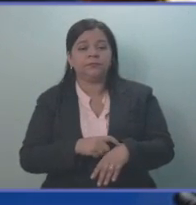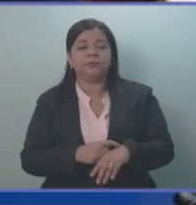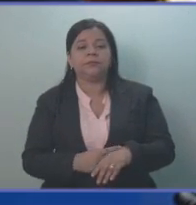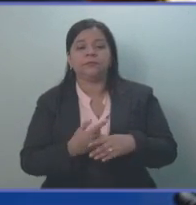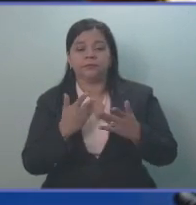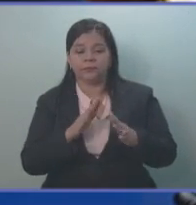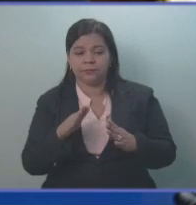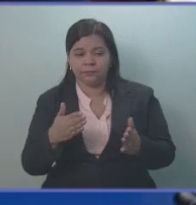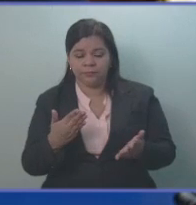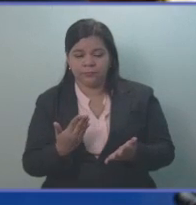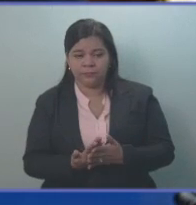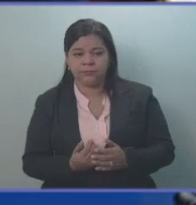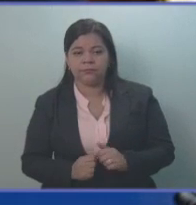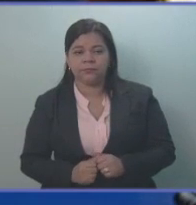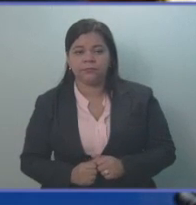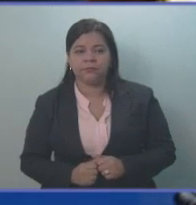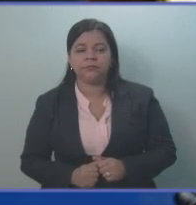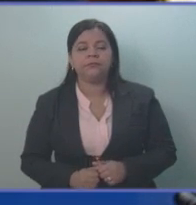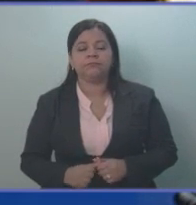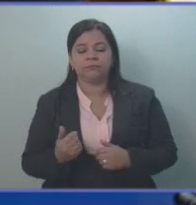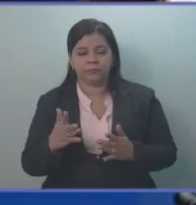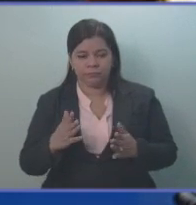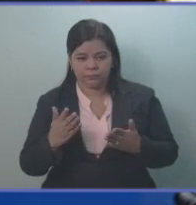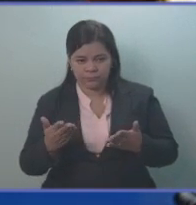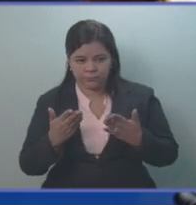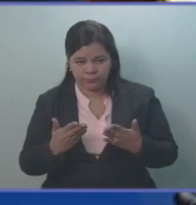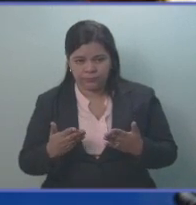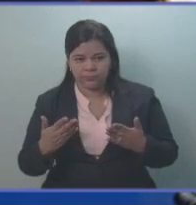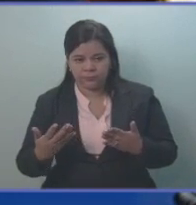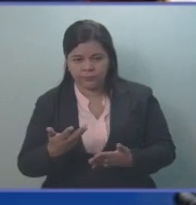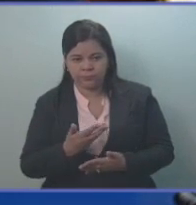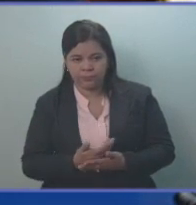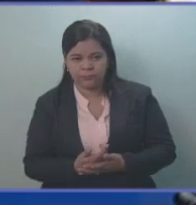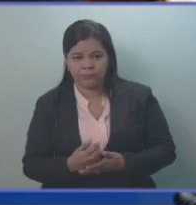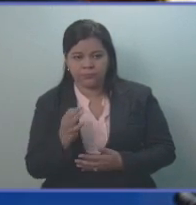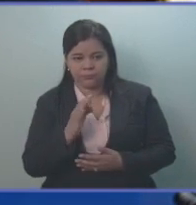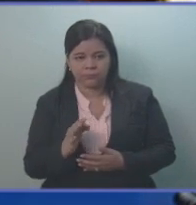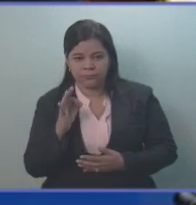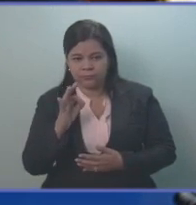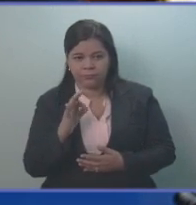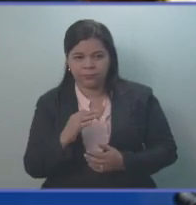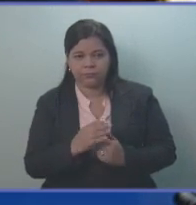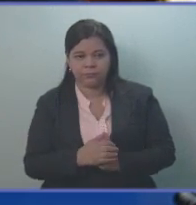vamos a garantizar con esto facilitar o mejorar la